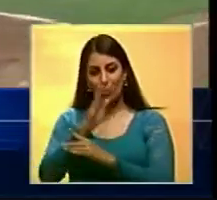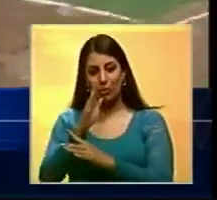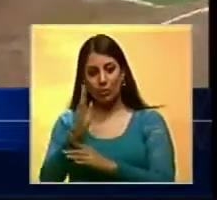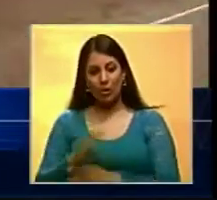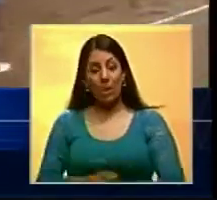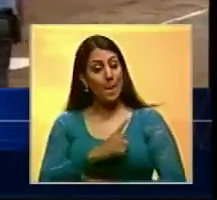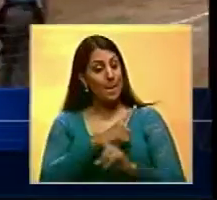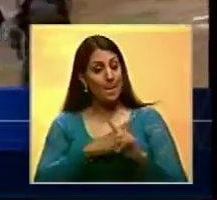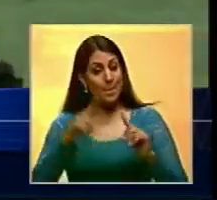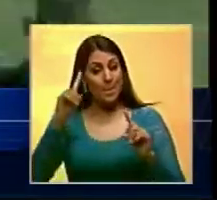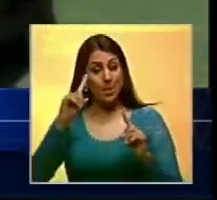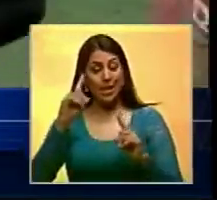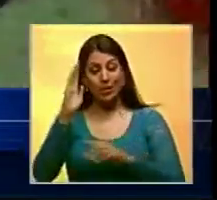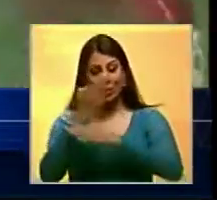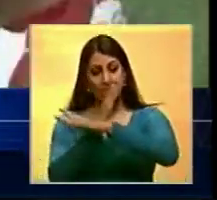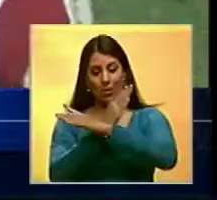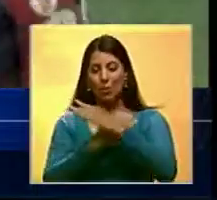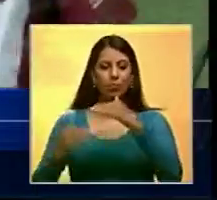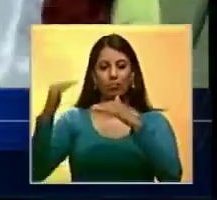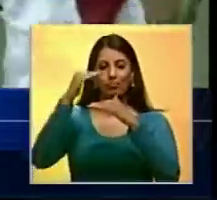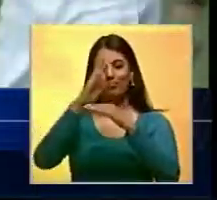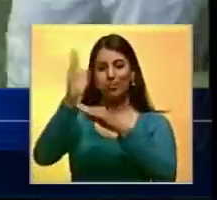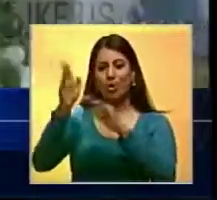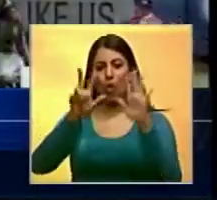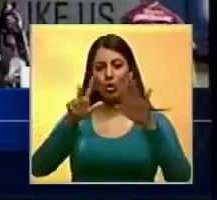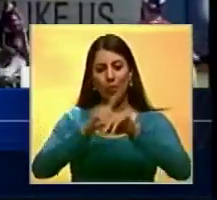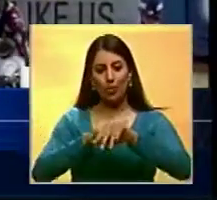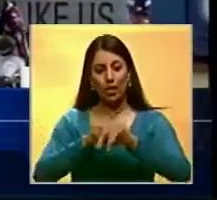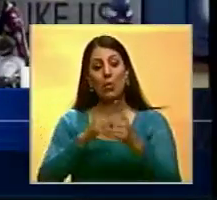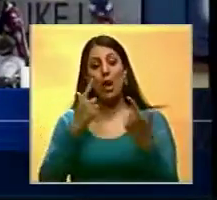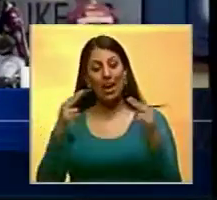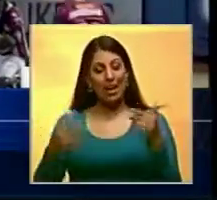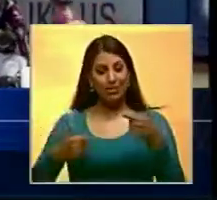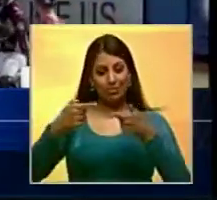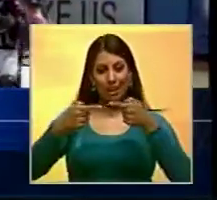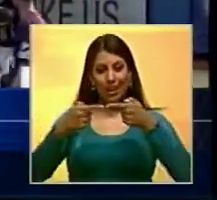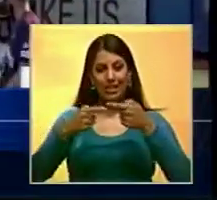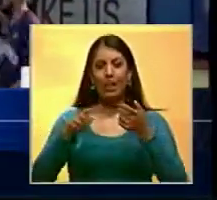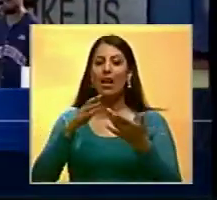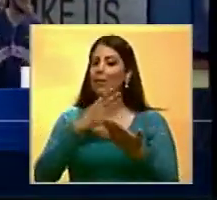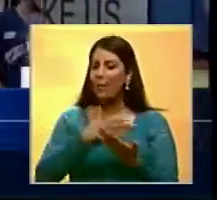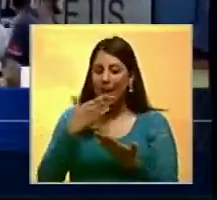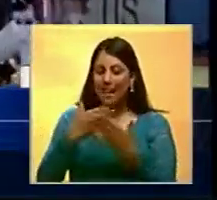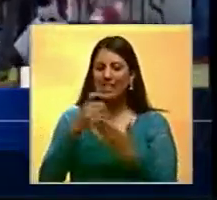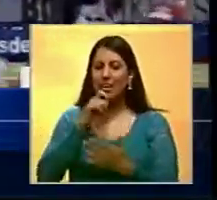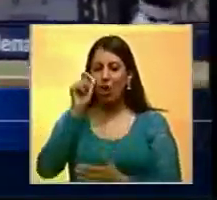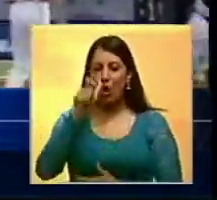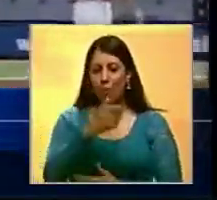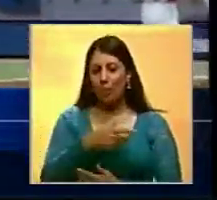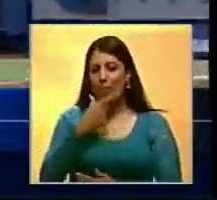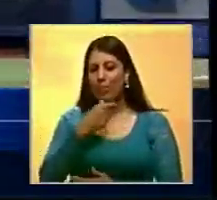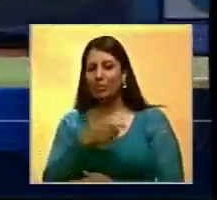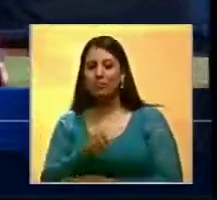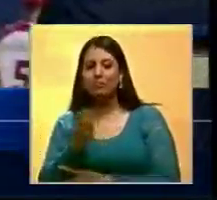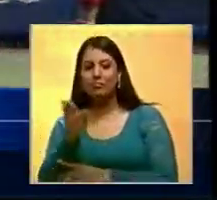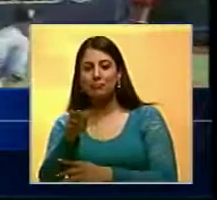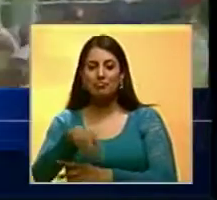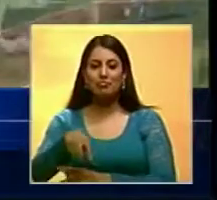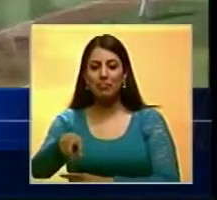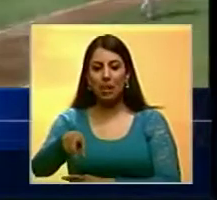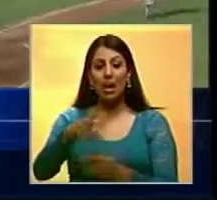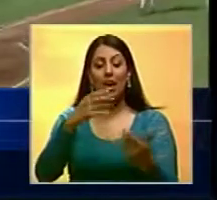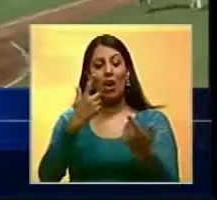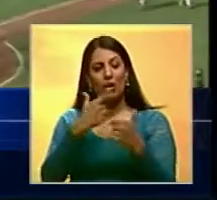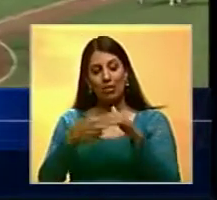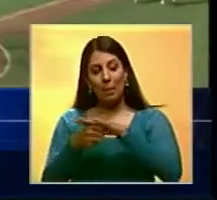Sin embargo, Tiburones remontó en el 8º. La carrera del empate llegó gracias a un boleto de Thiago da Silva a Brian Bergamy